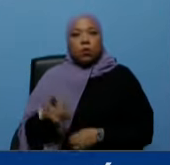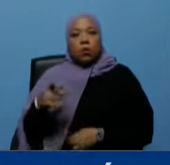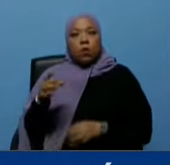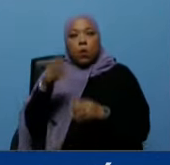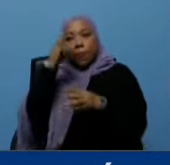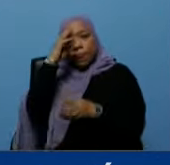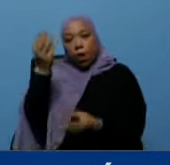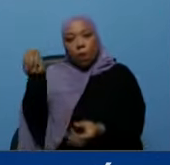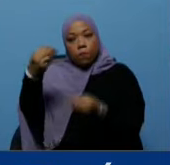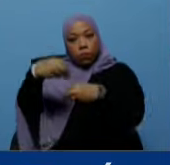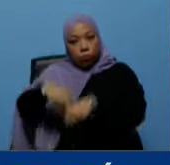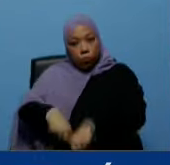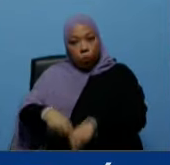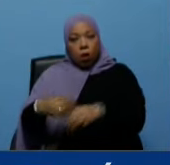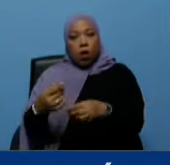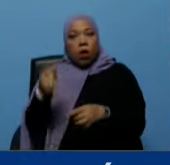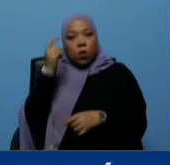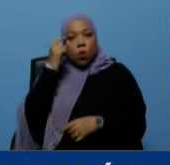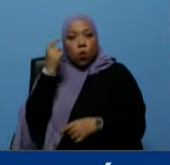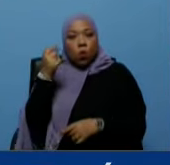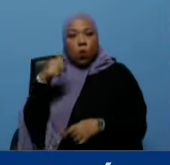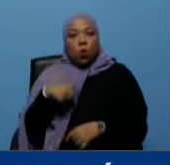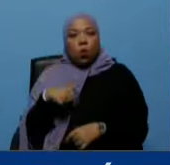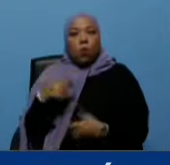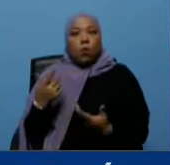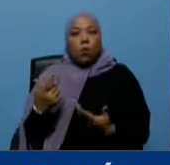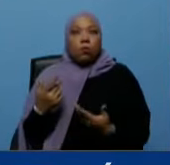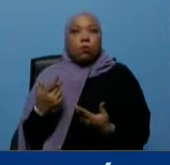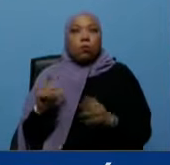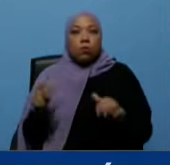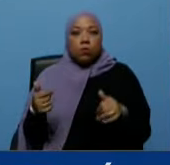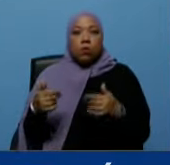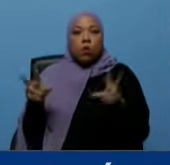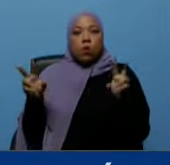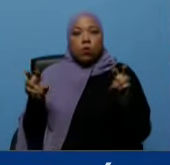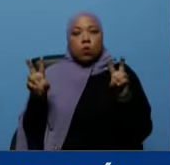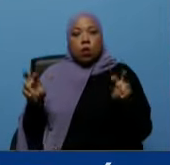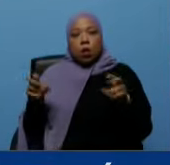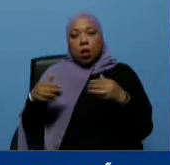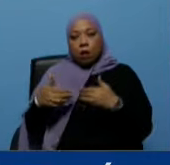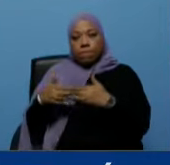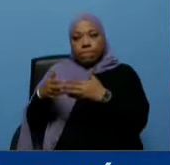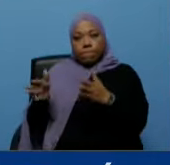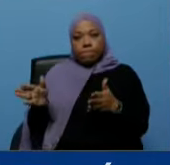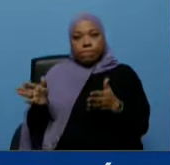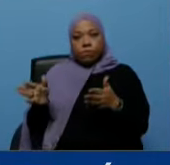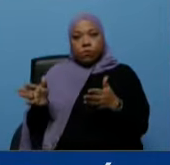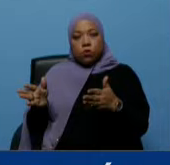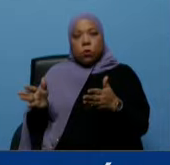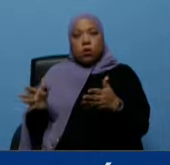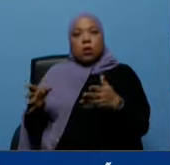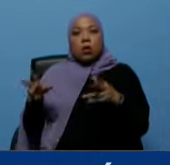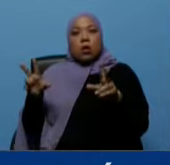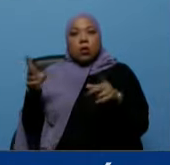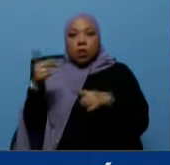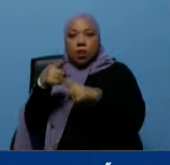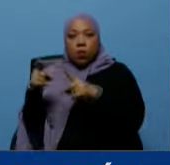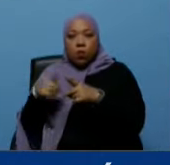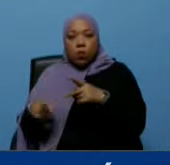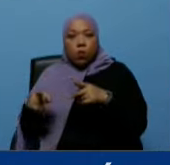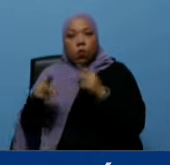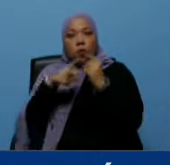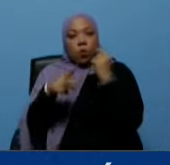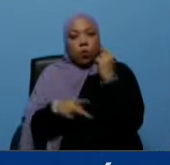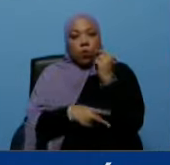de acuerdo para que abra las nuevas instalaciones con las nuevas diversiones del